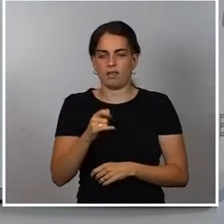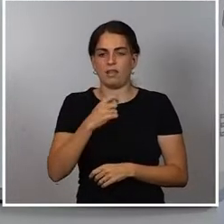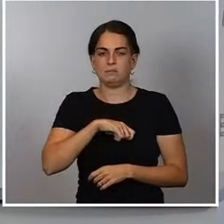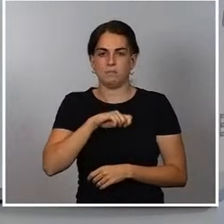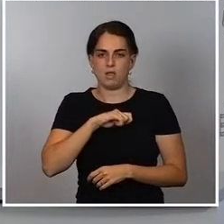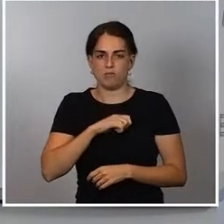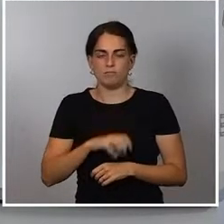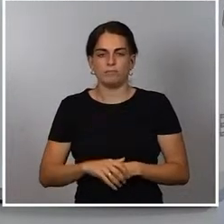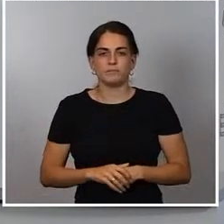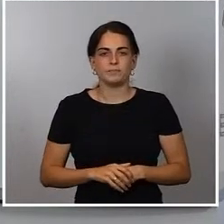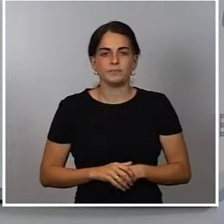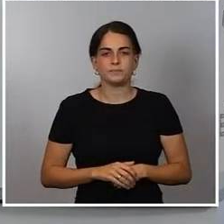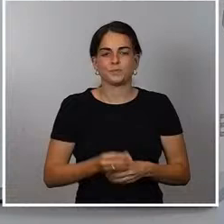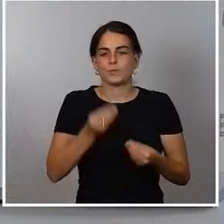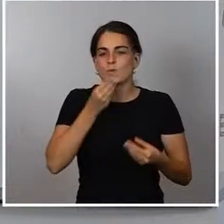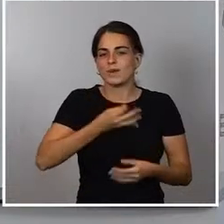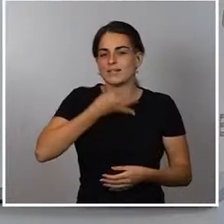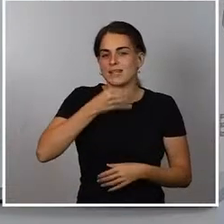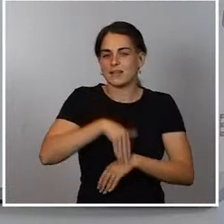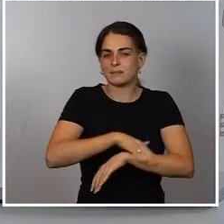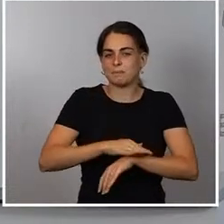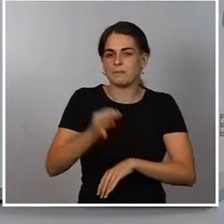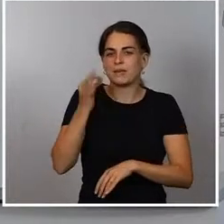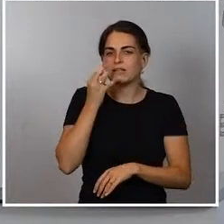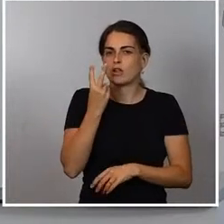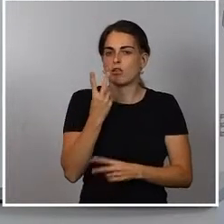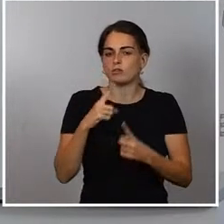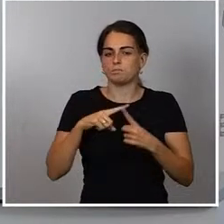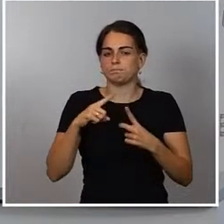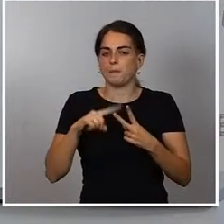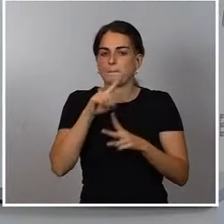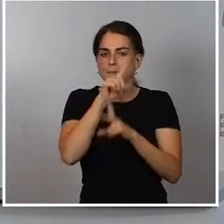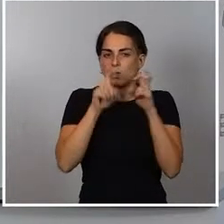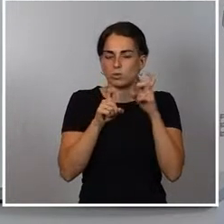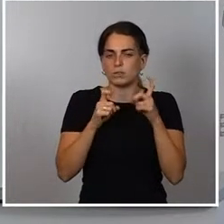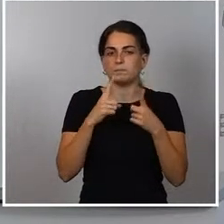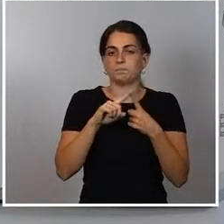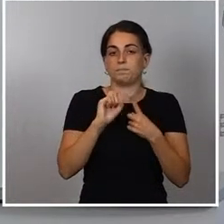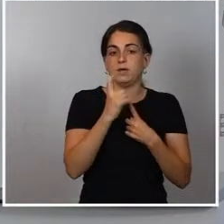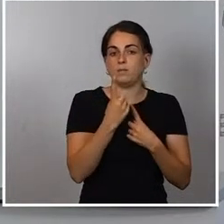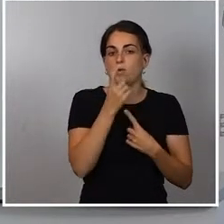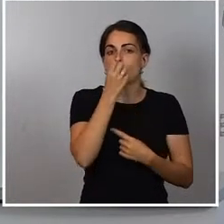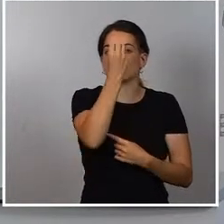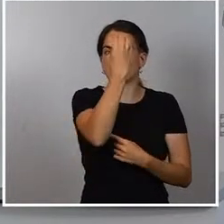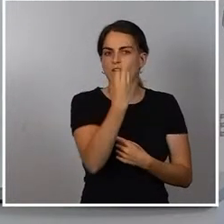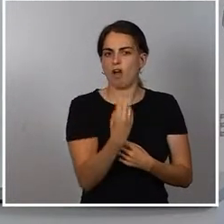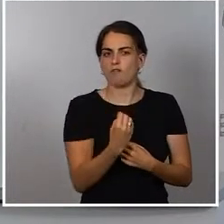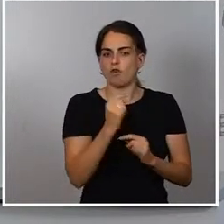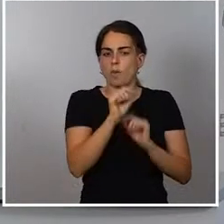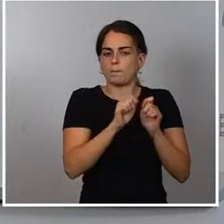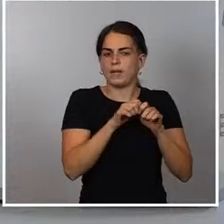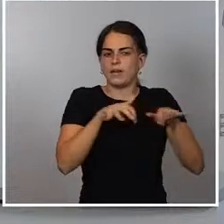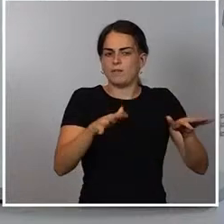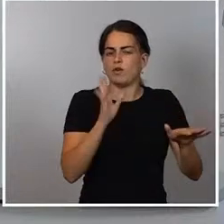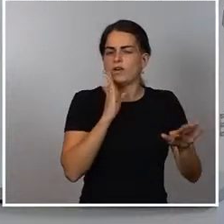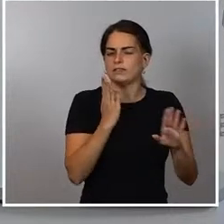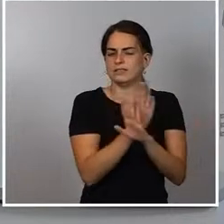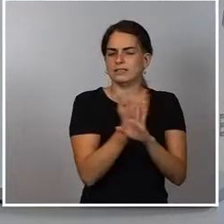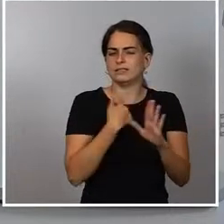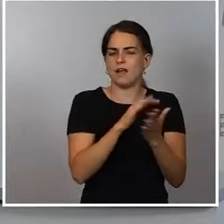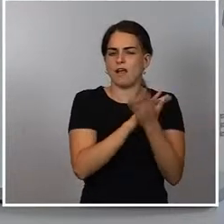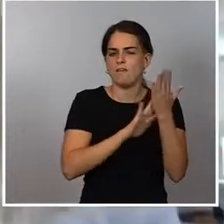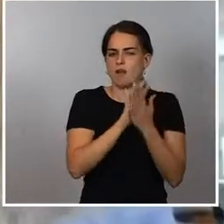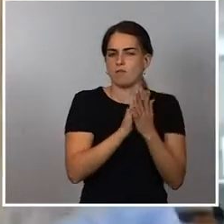buenas tardes ministro yo tenía dos preguntas la primera respecto al semáforo epidemiológico que ha hablado en un primer momento el ministerio